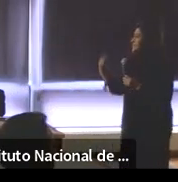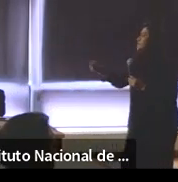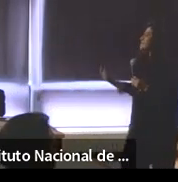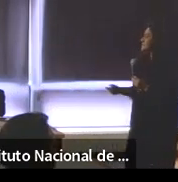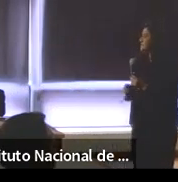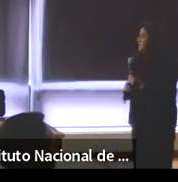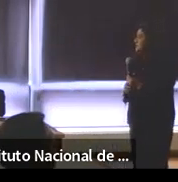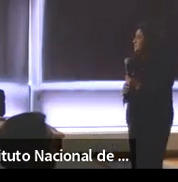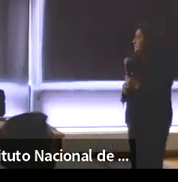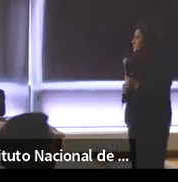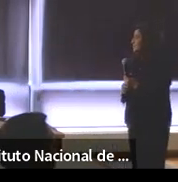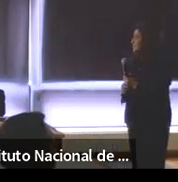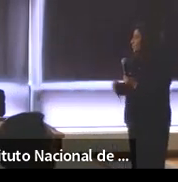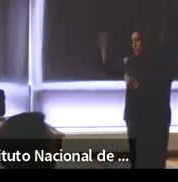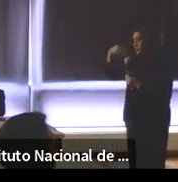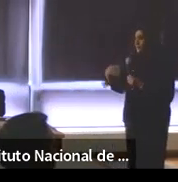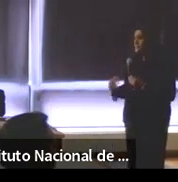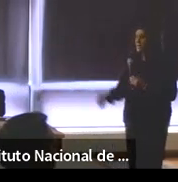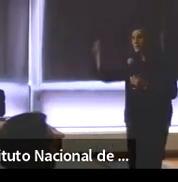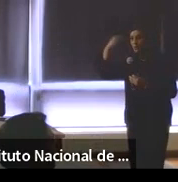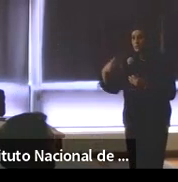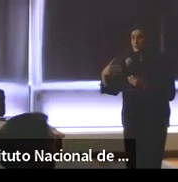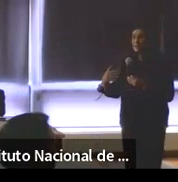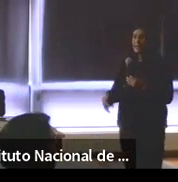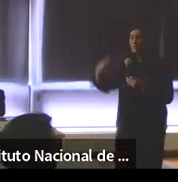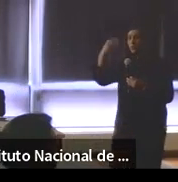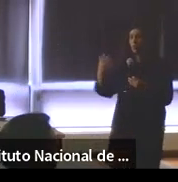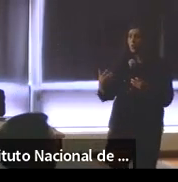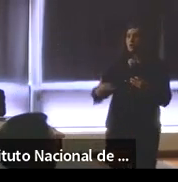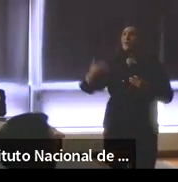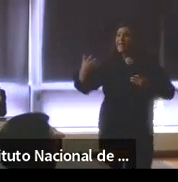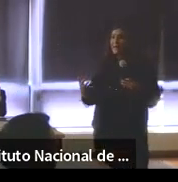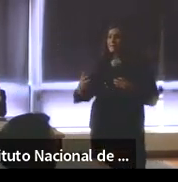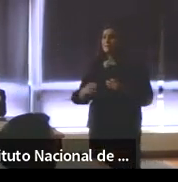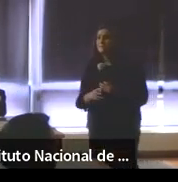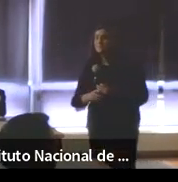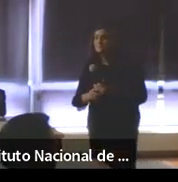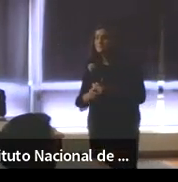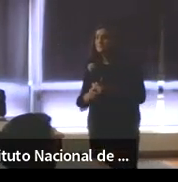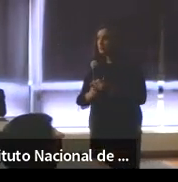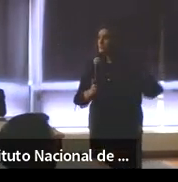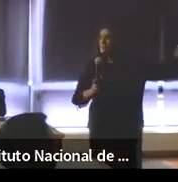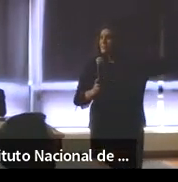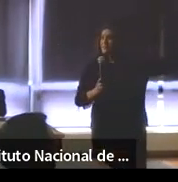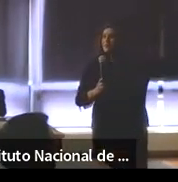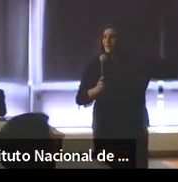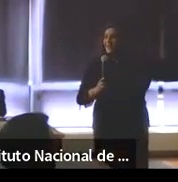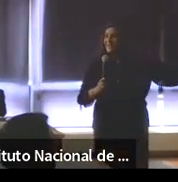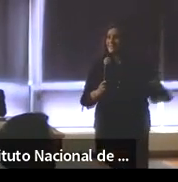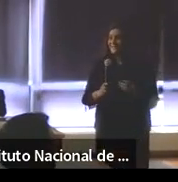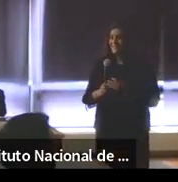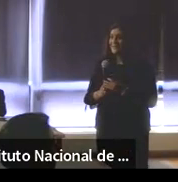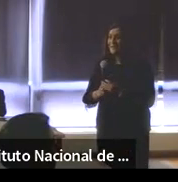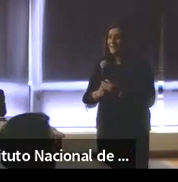replantearte donde debes de estar entonces con tu capacidad con tu intelecto con lo que eres por eso empecé diciendo